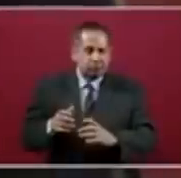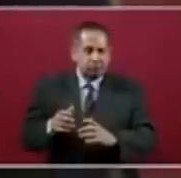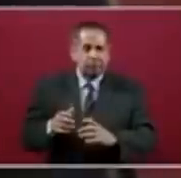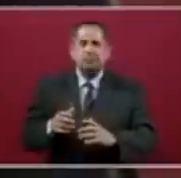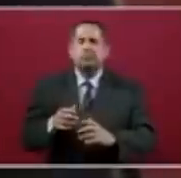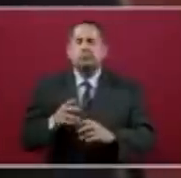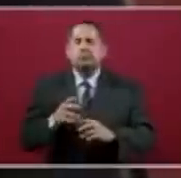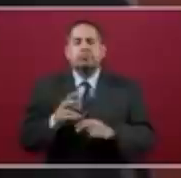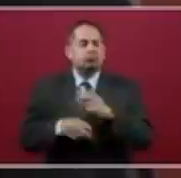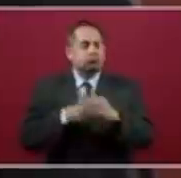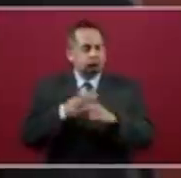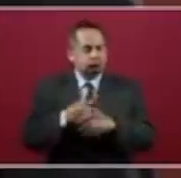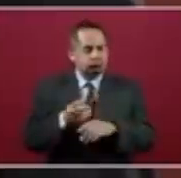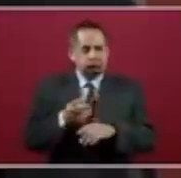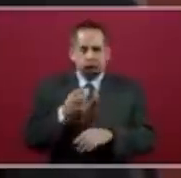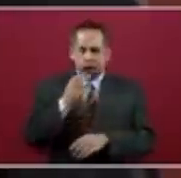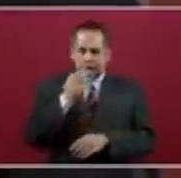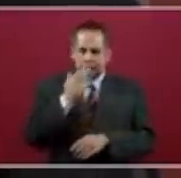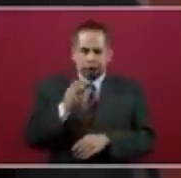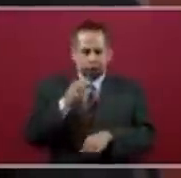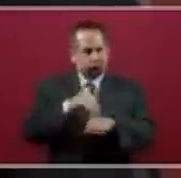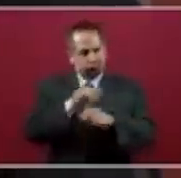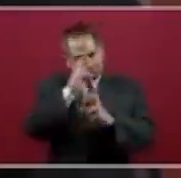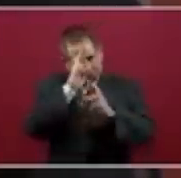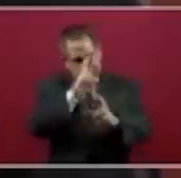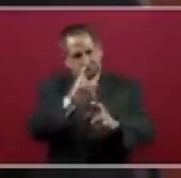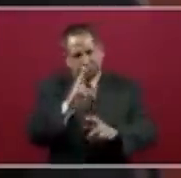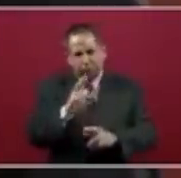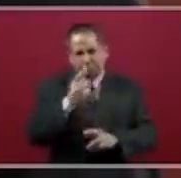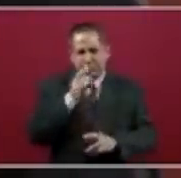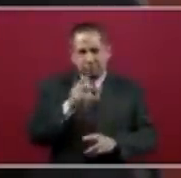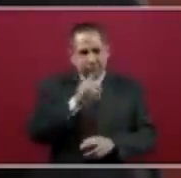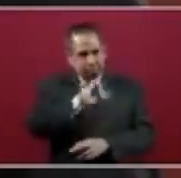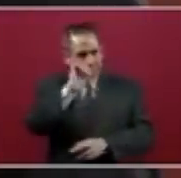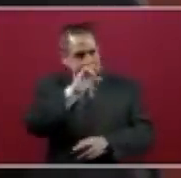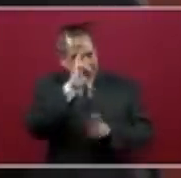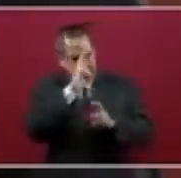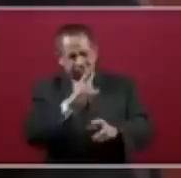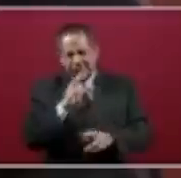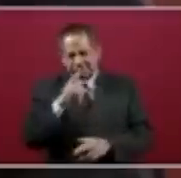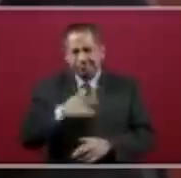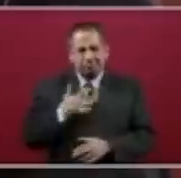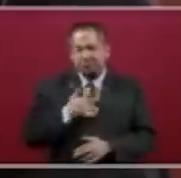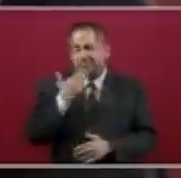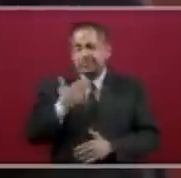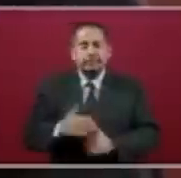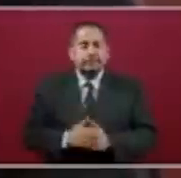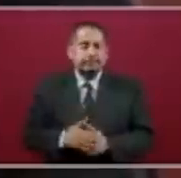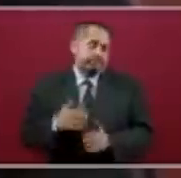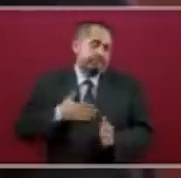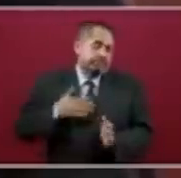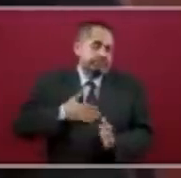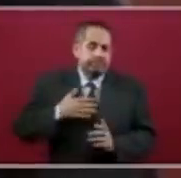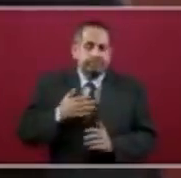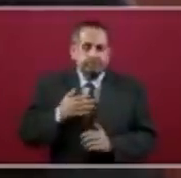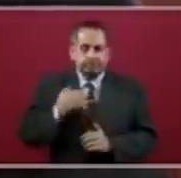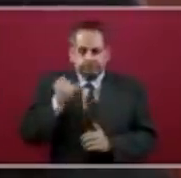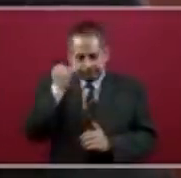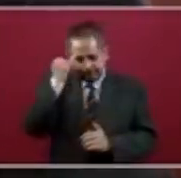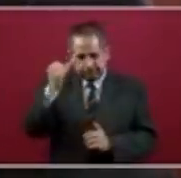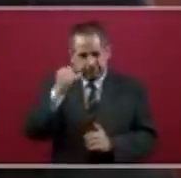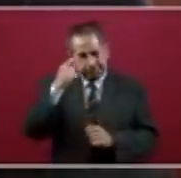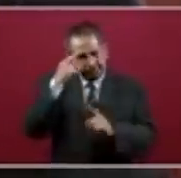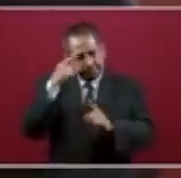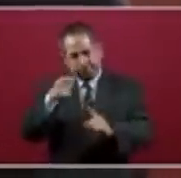van a actuar con respeto a las autoridades. Ese es mi